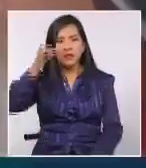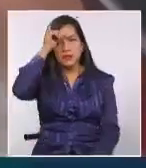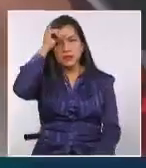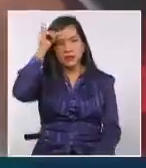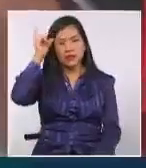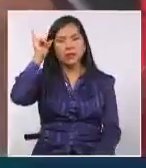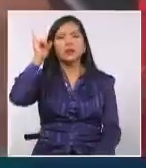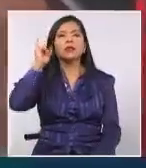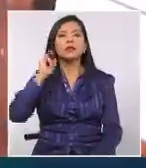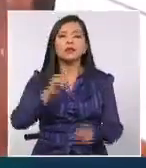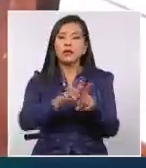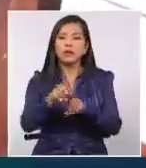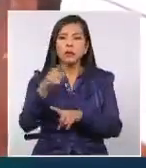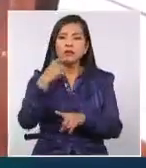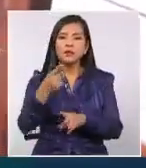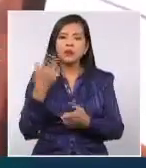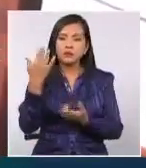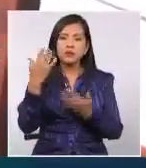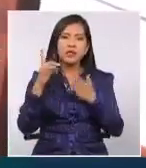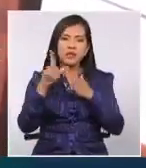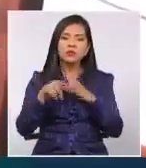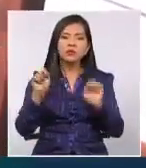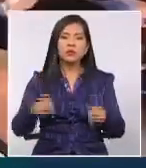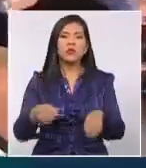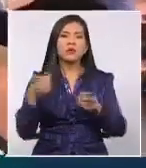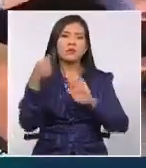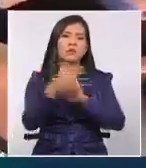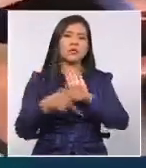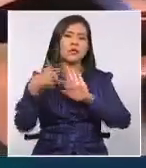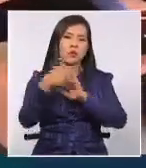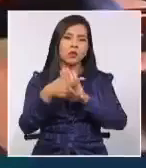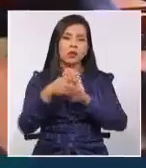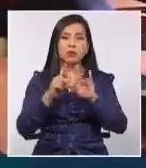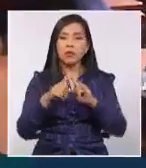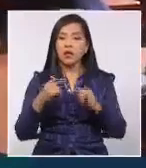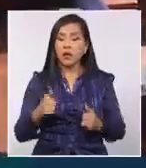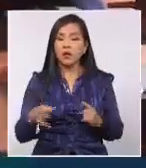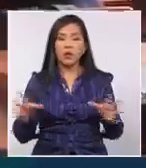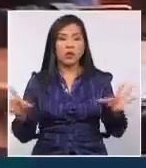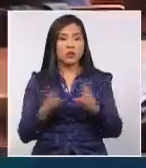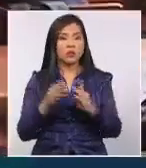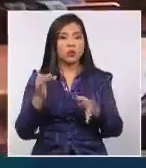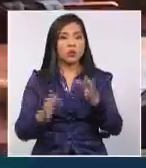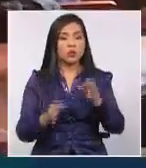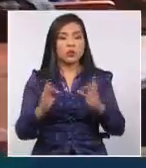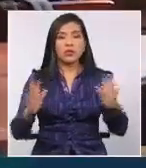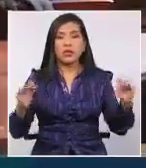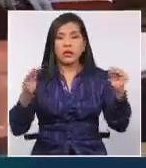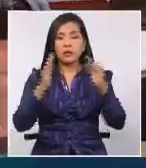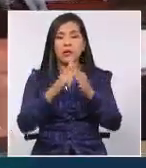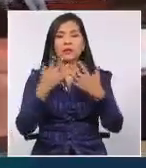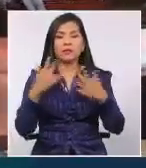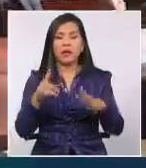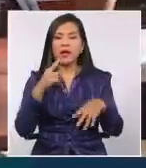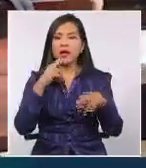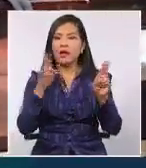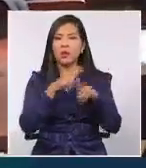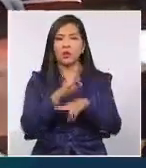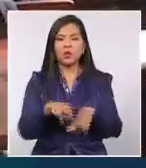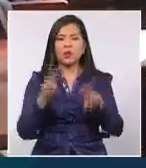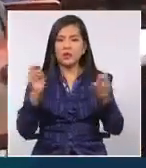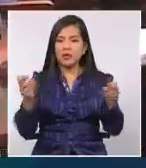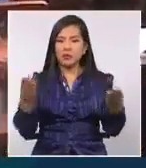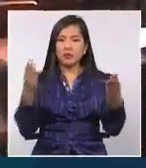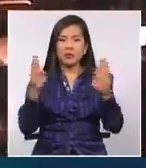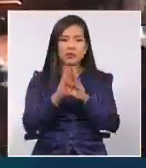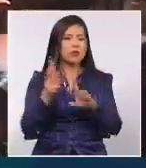educativas podrían continuar a través de forma virtual. Sin embargo, la Sala Constitucional Primera de La Paz anuló la resolución del cierre del año